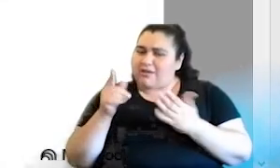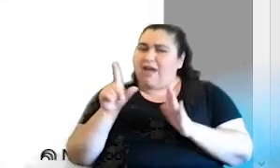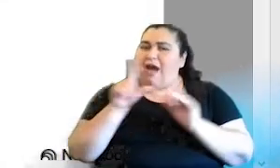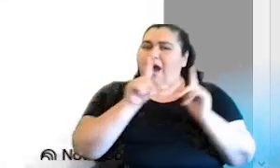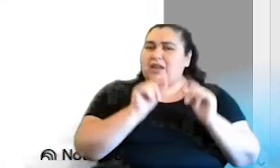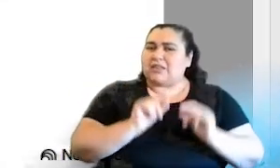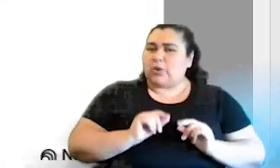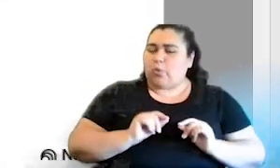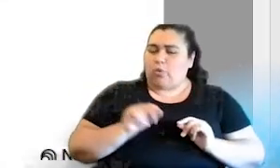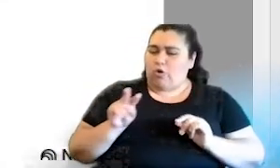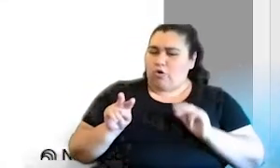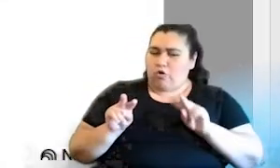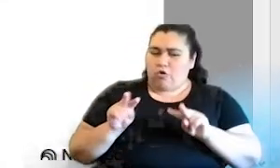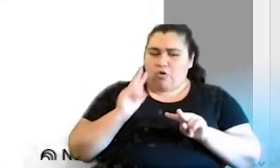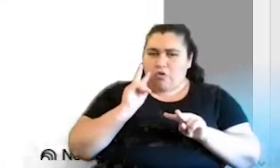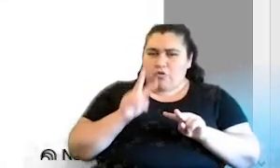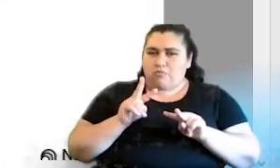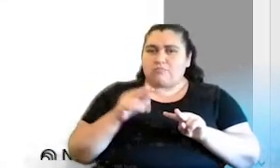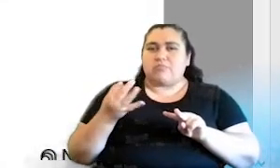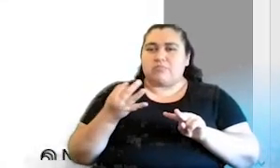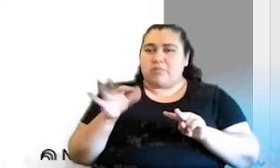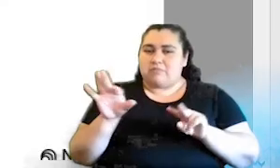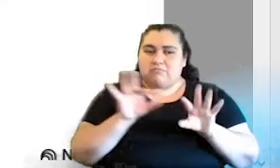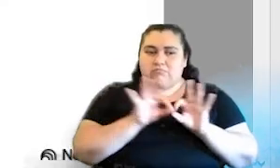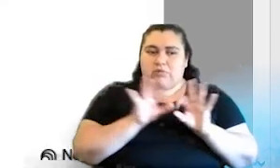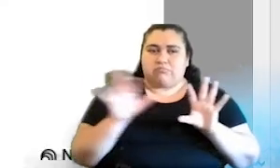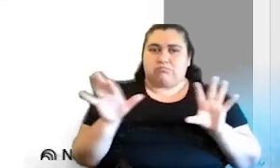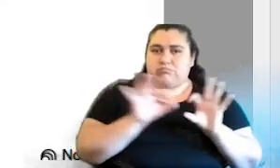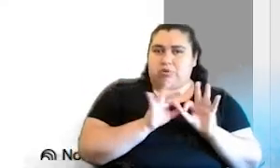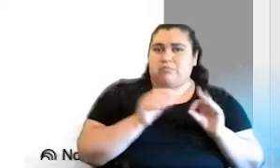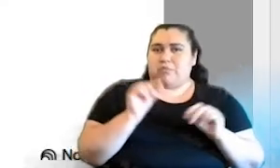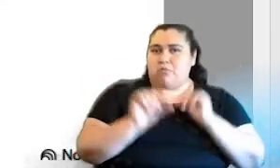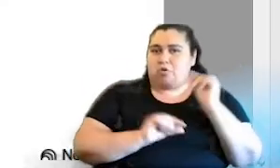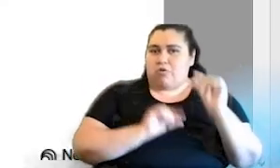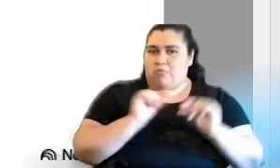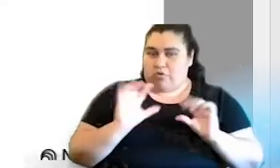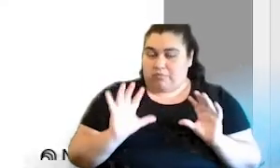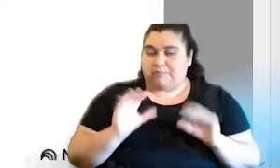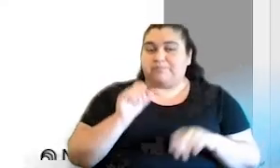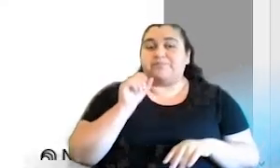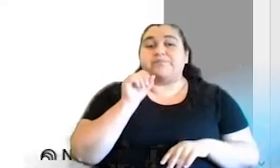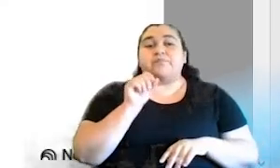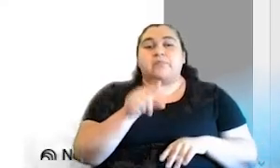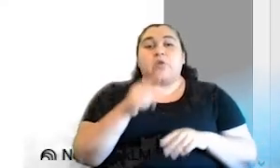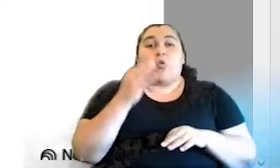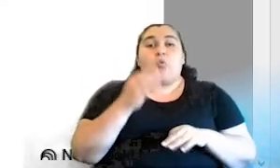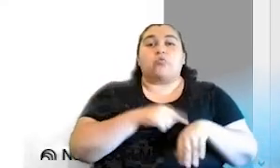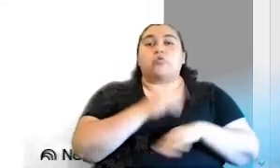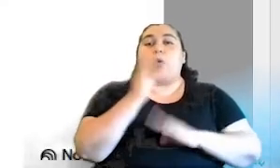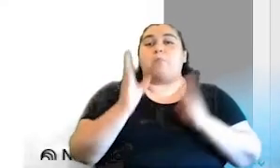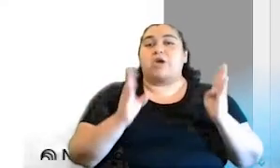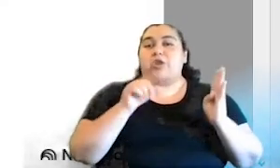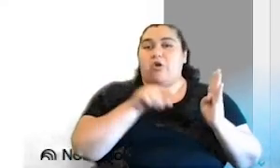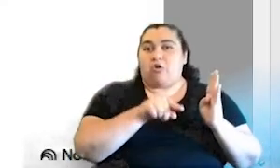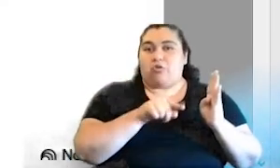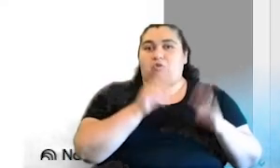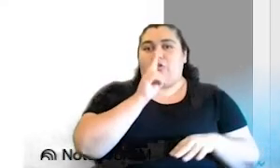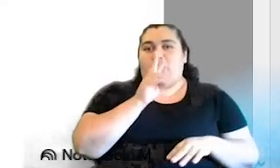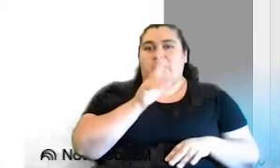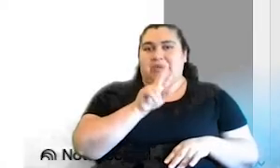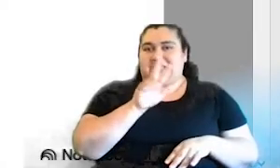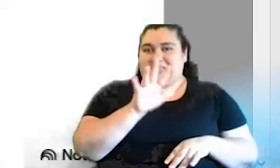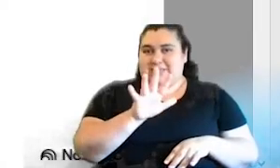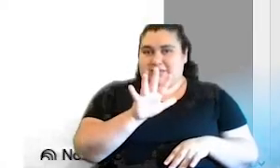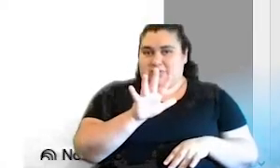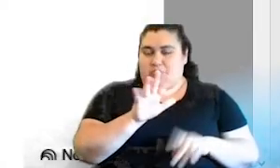en el momento que yo estoy determinando la materia imponible. En este caso, en el periodo fiscal 2025.